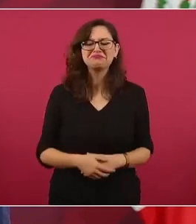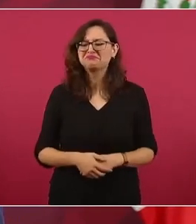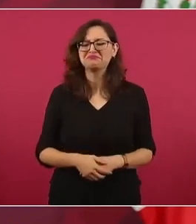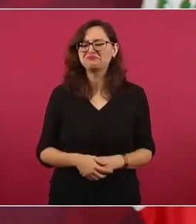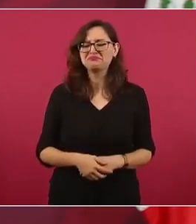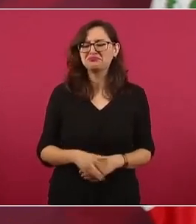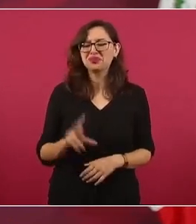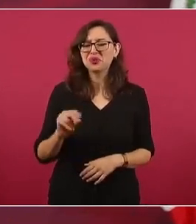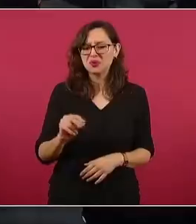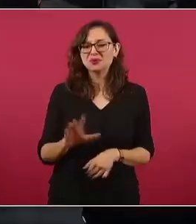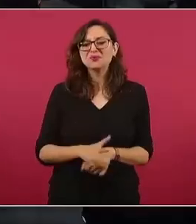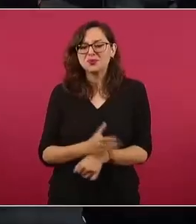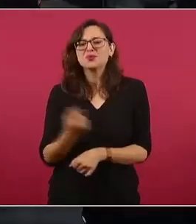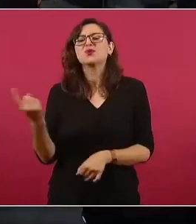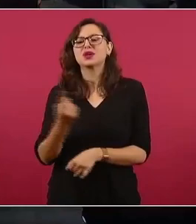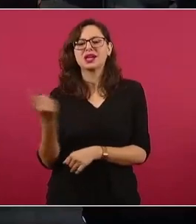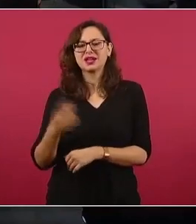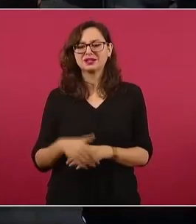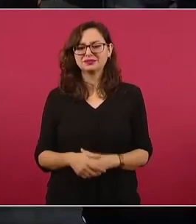Porque